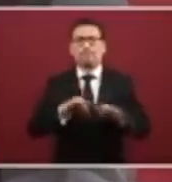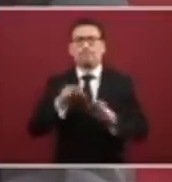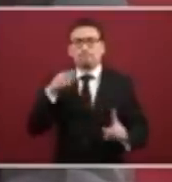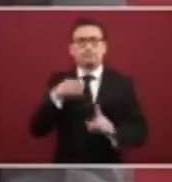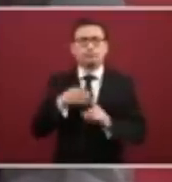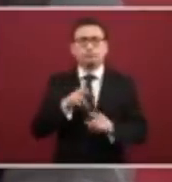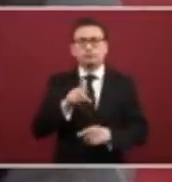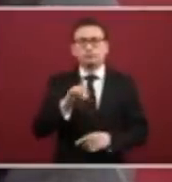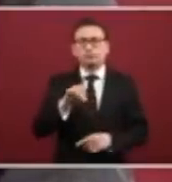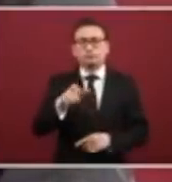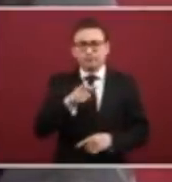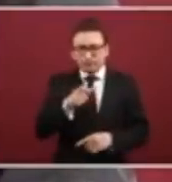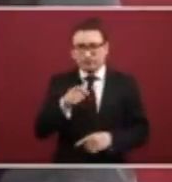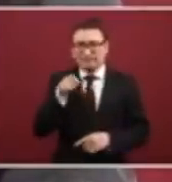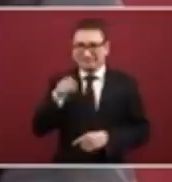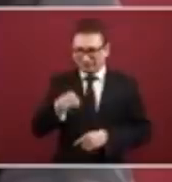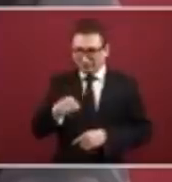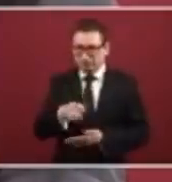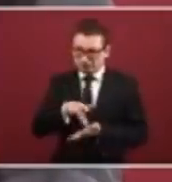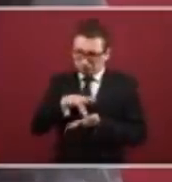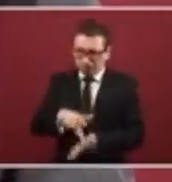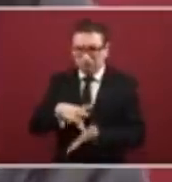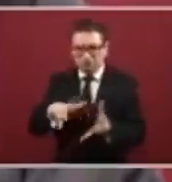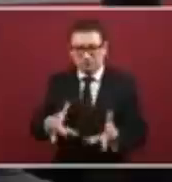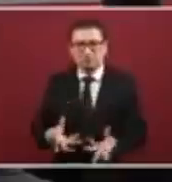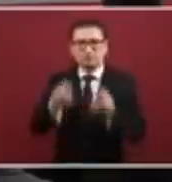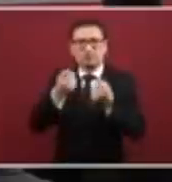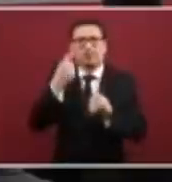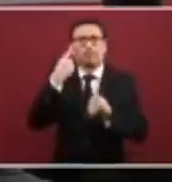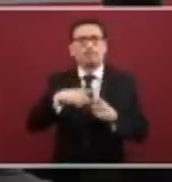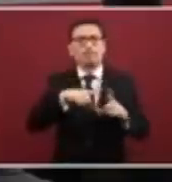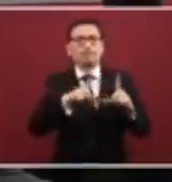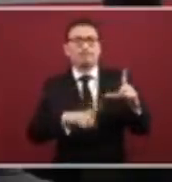porque es rescatar a la nación. Entonces,